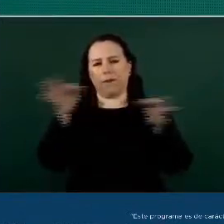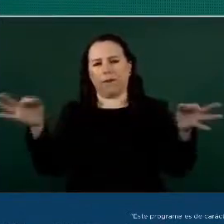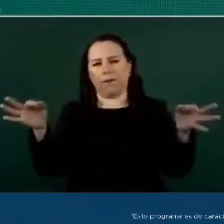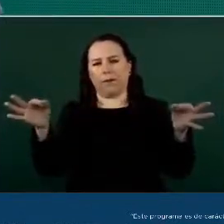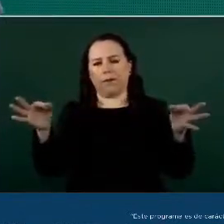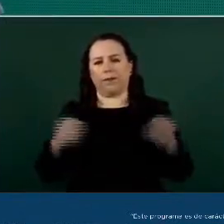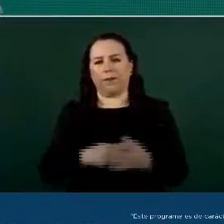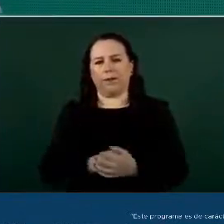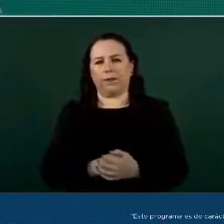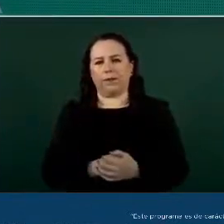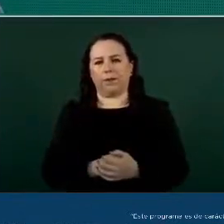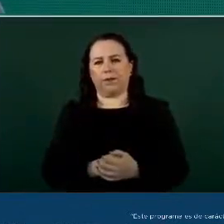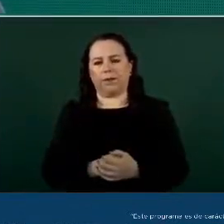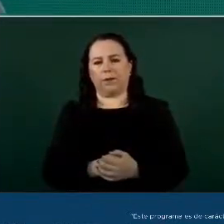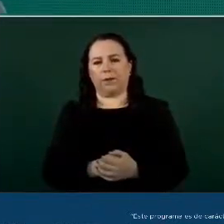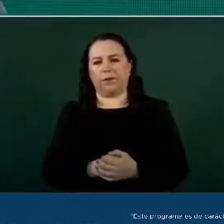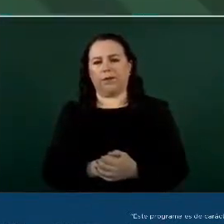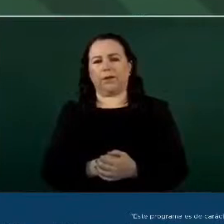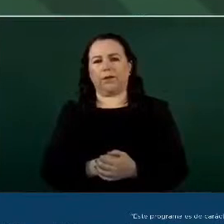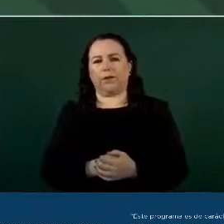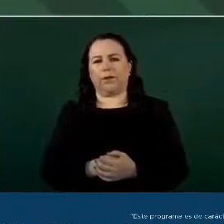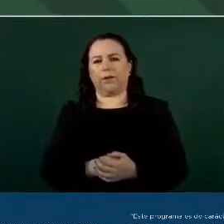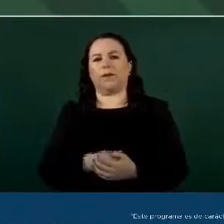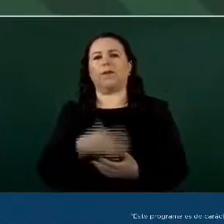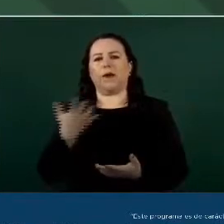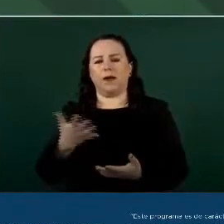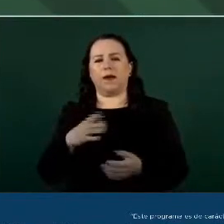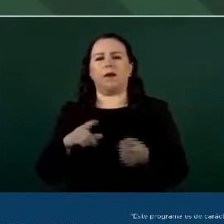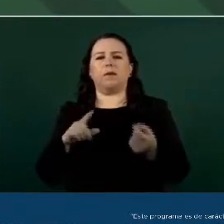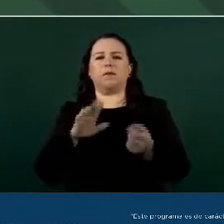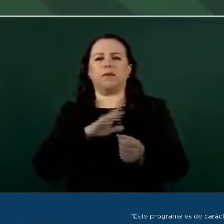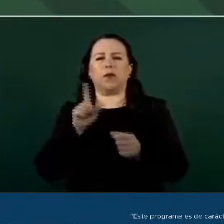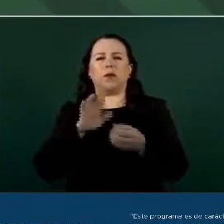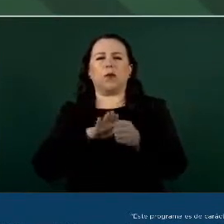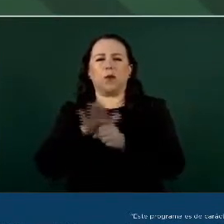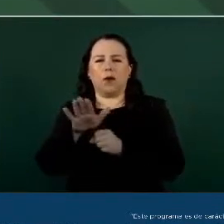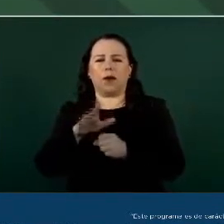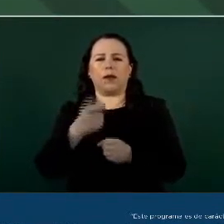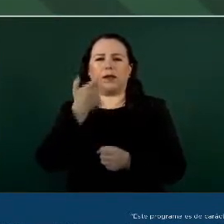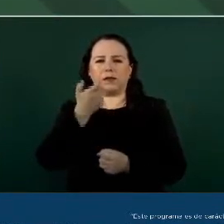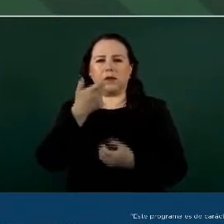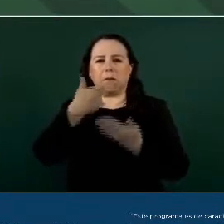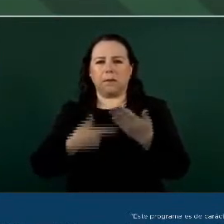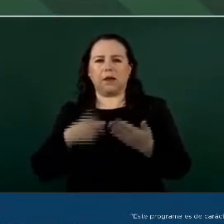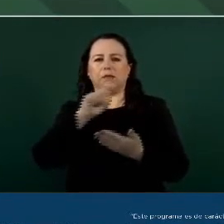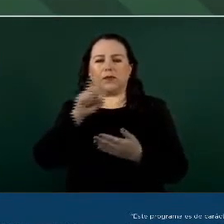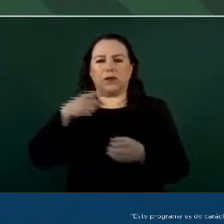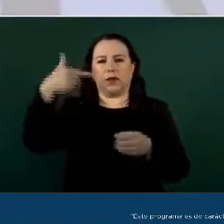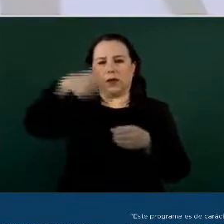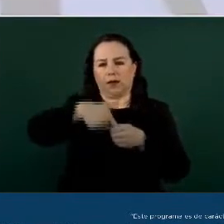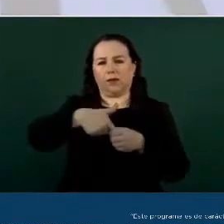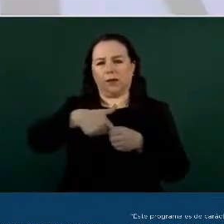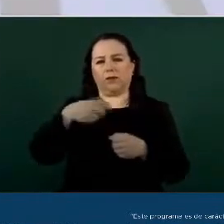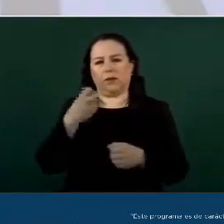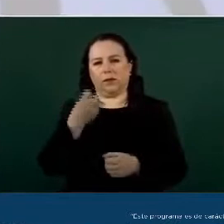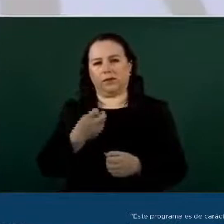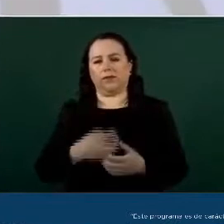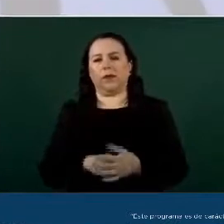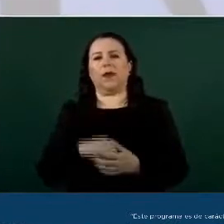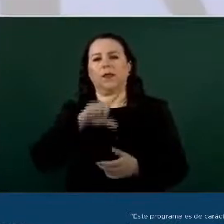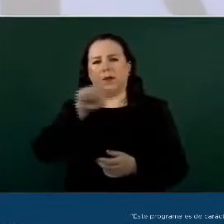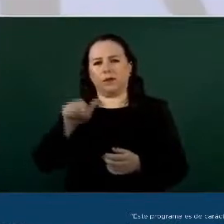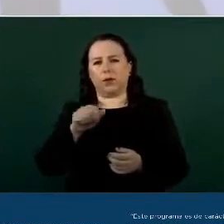quién es quién en los precios de los combustibles. Después se presentan los